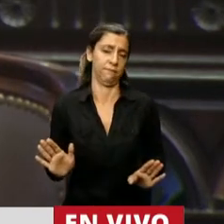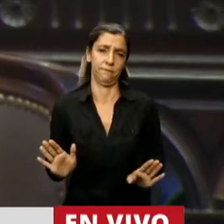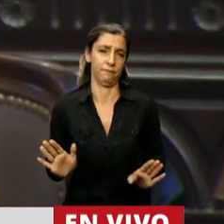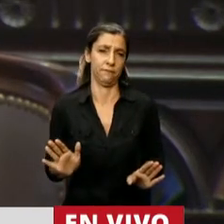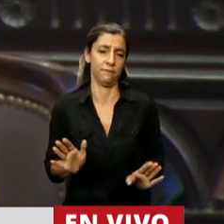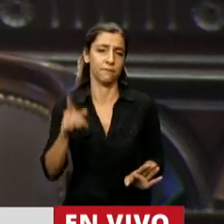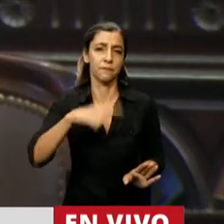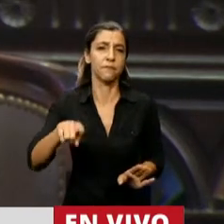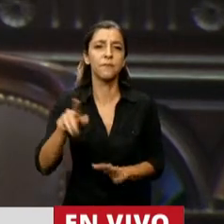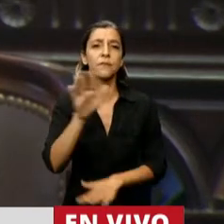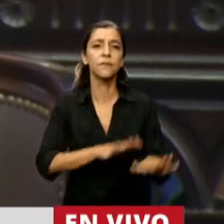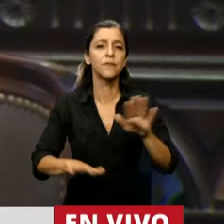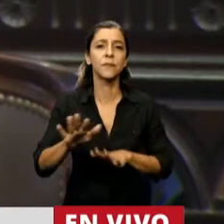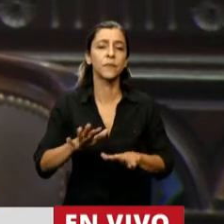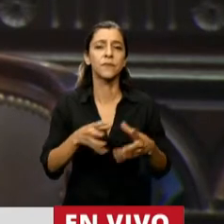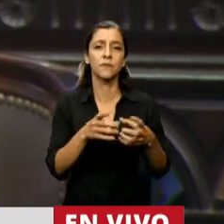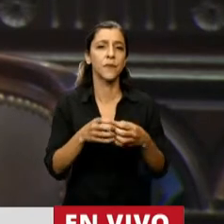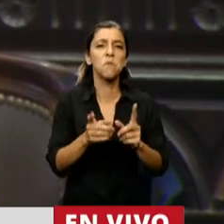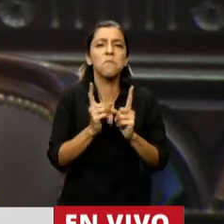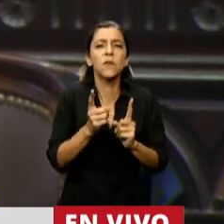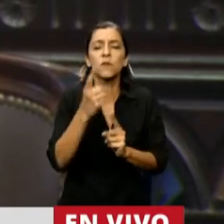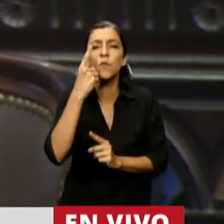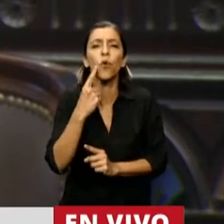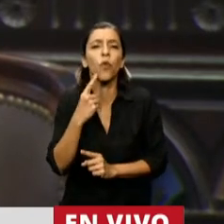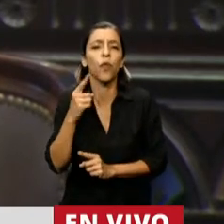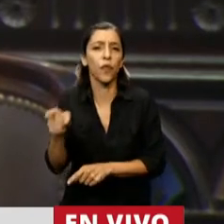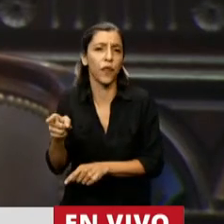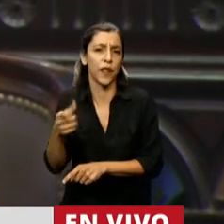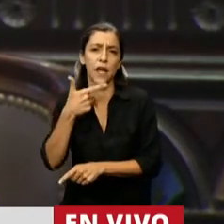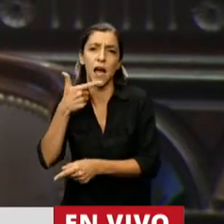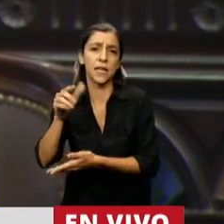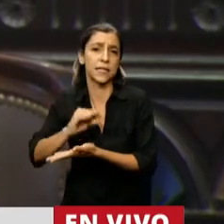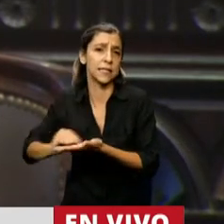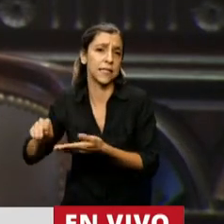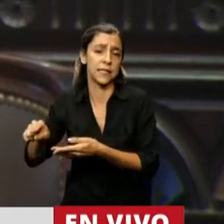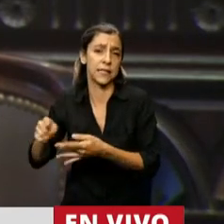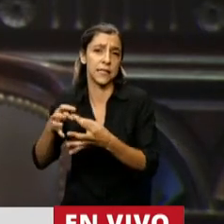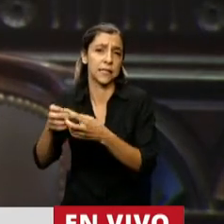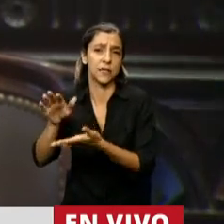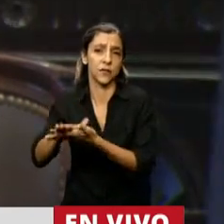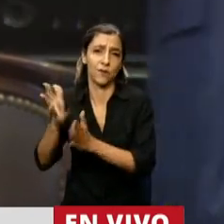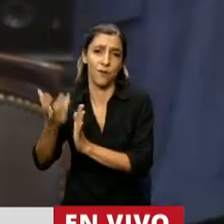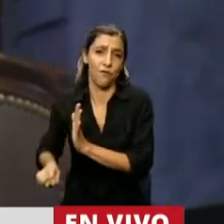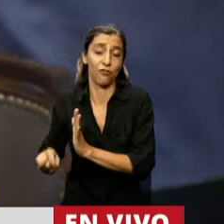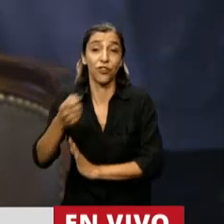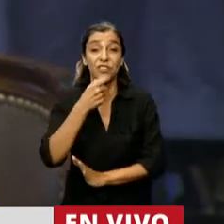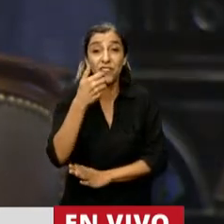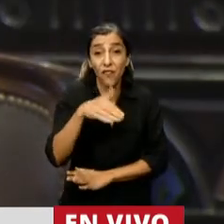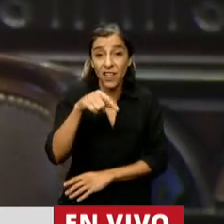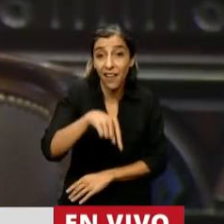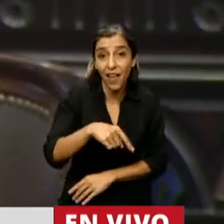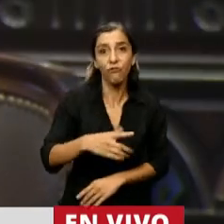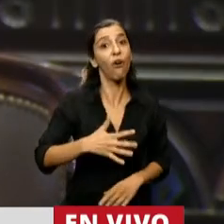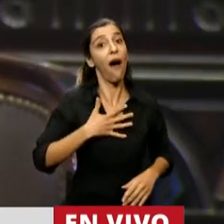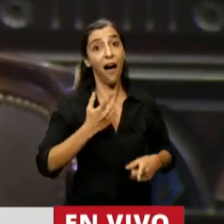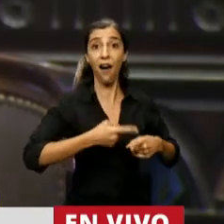mismo día que se está debatiendo el aborto. Si era realmente un festejo y algo bueno para los jubilados, hubieran organizado